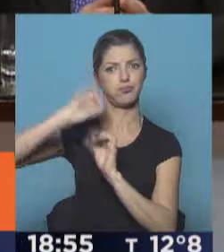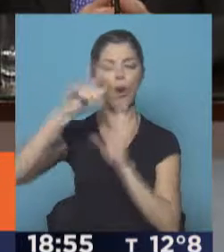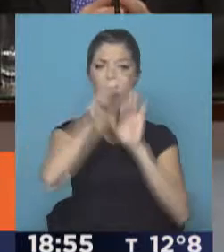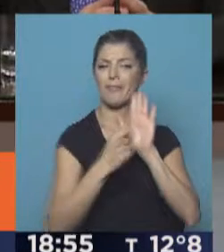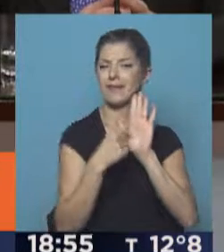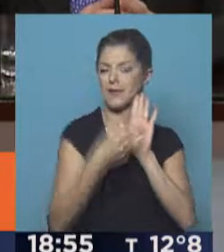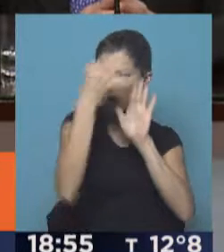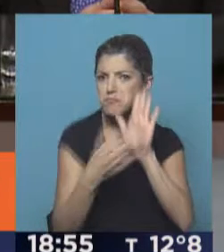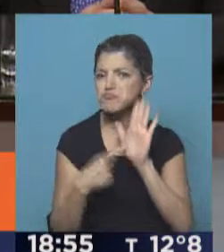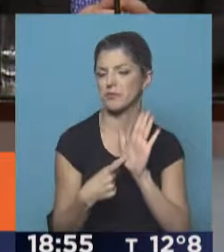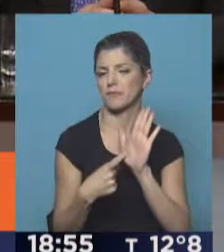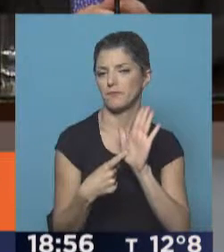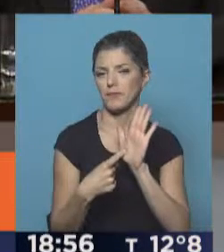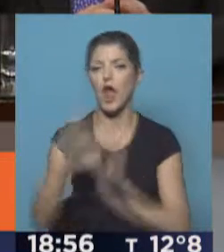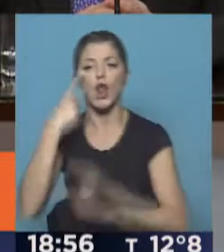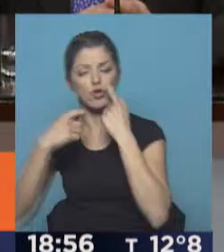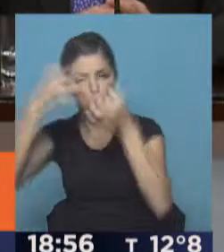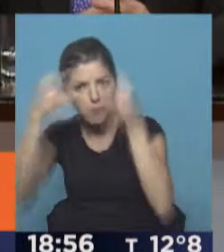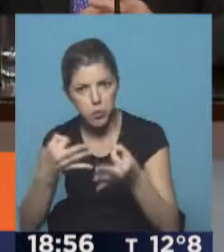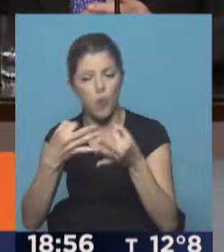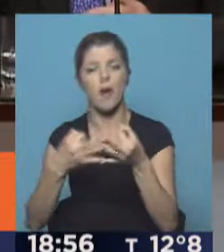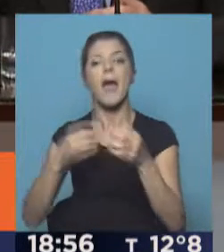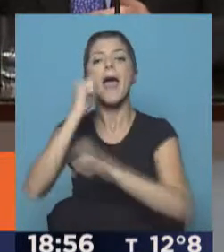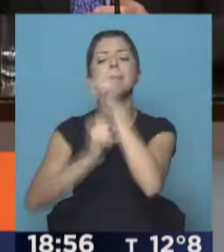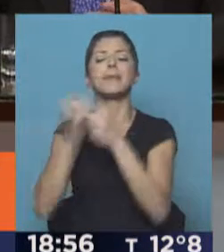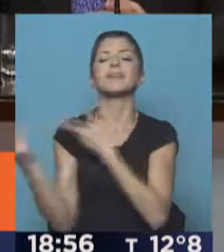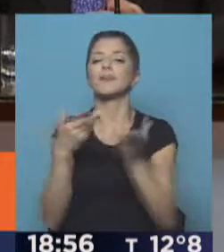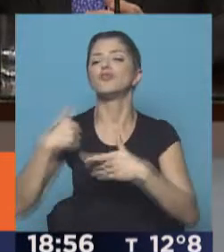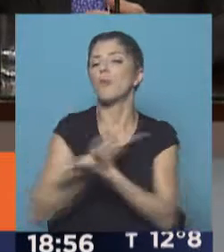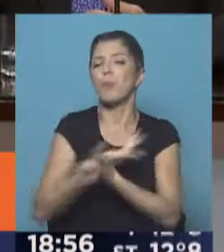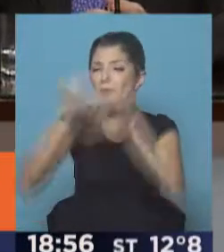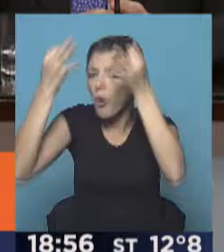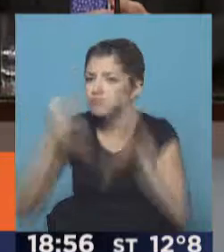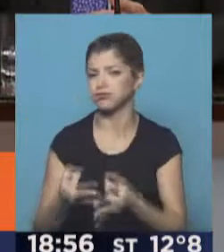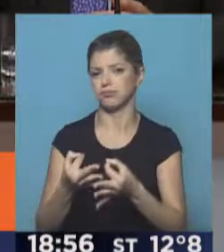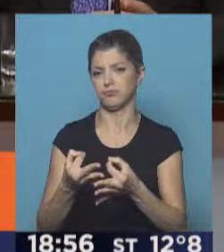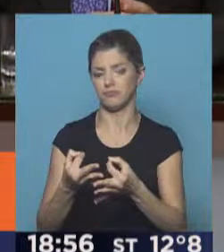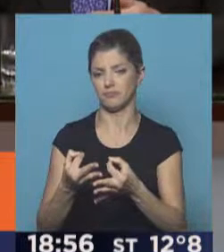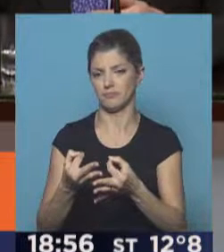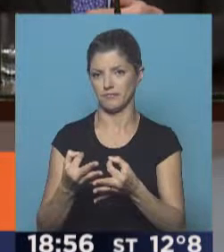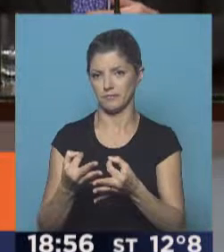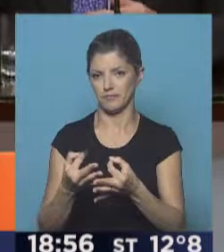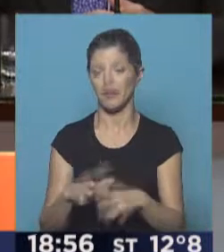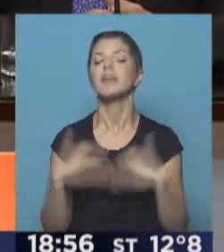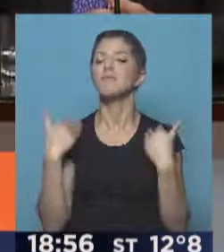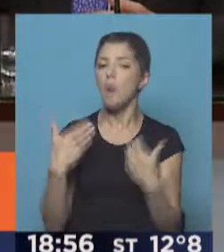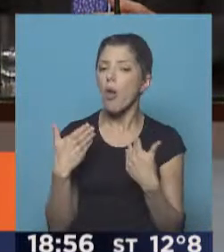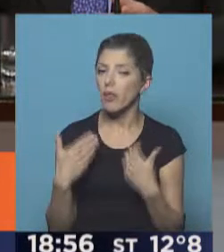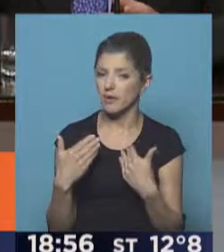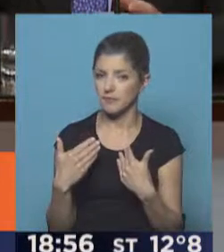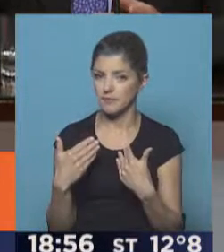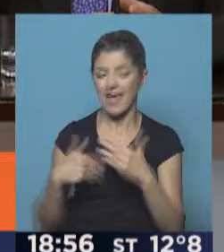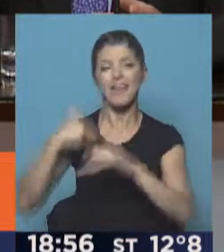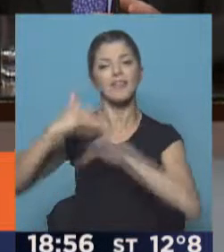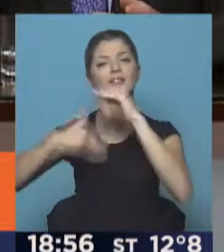tenga marco regulatorio adecuado, que tenga empresas de servicios públicos que funcionen bien y que se base en la posibilidad de sustentar el